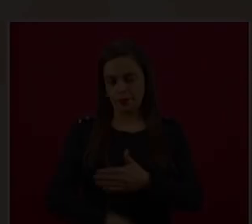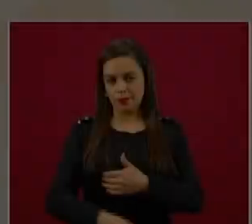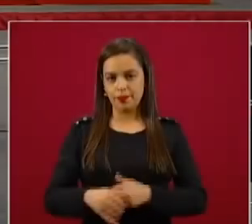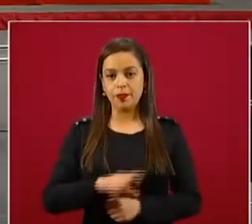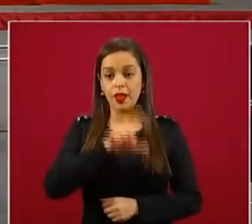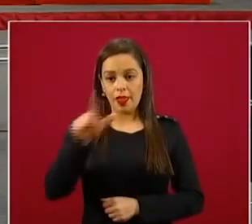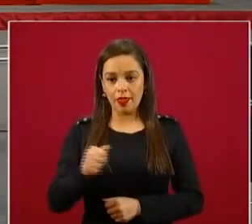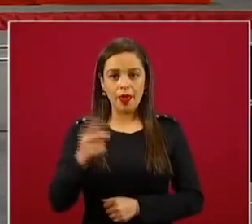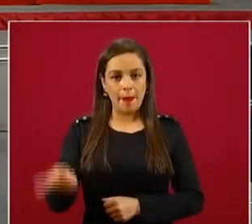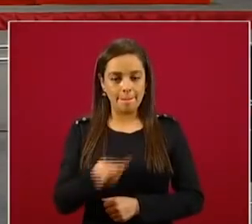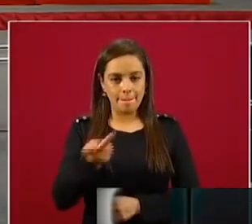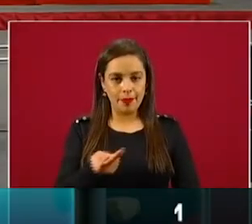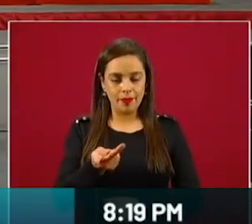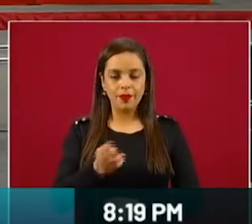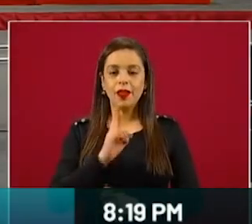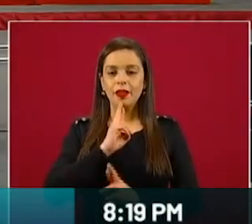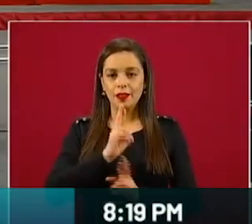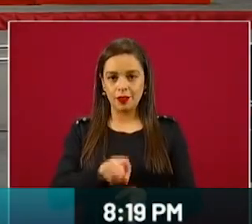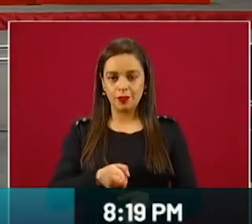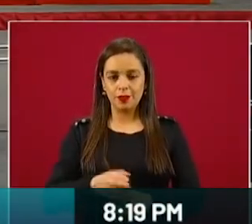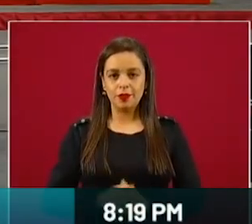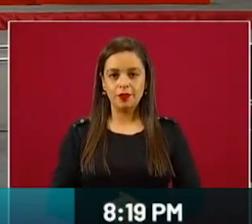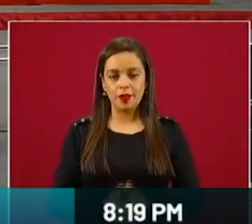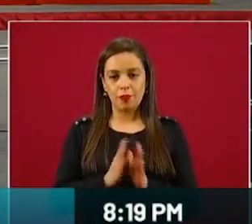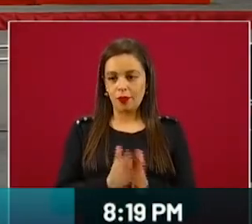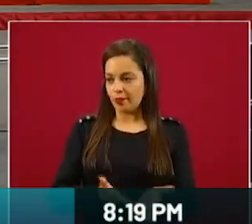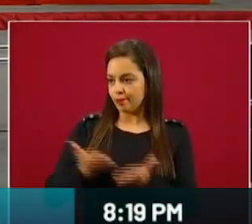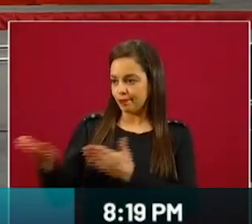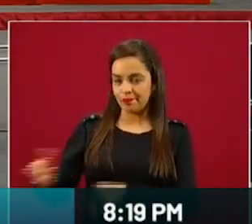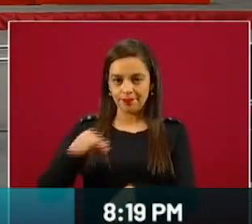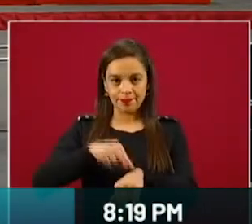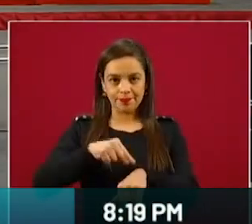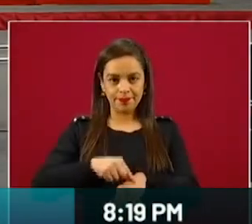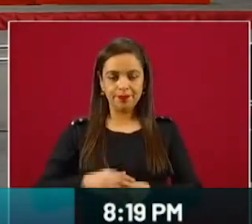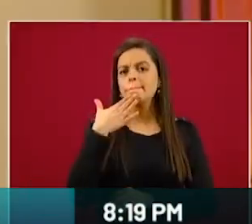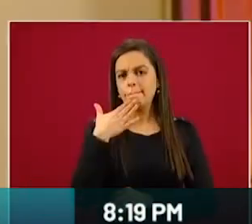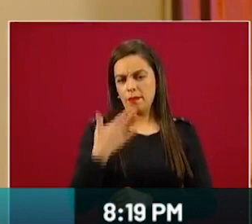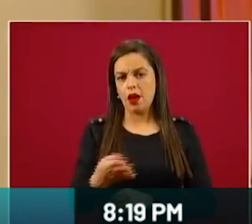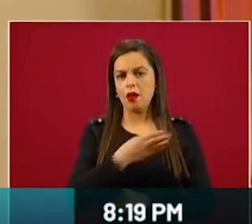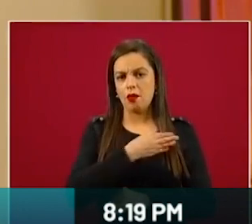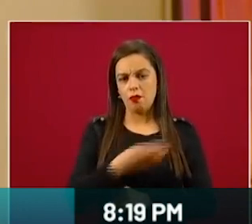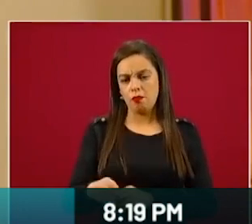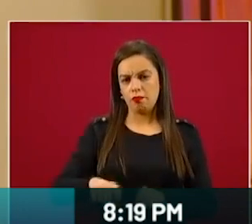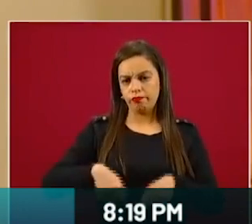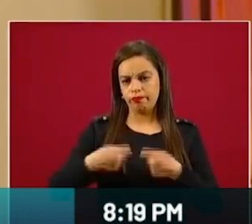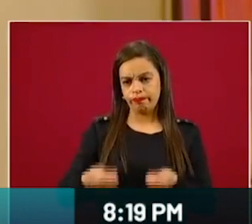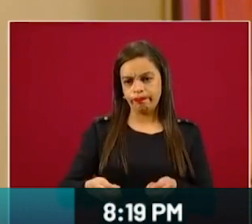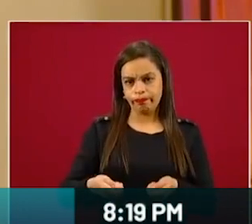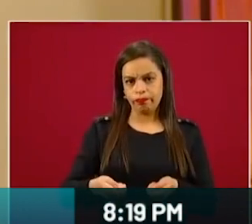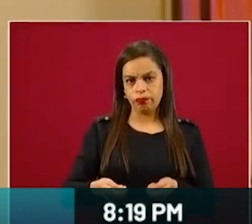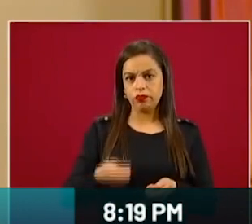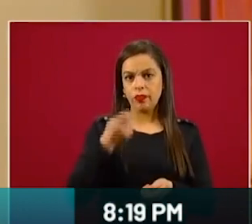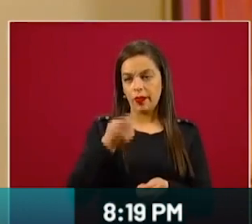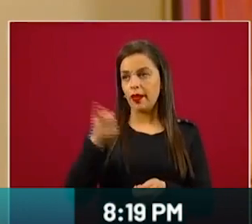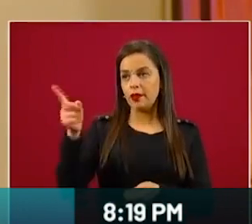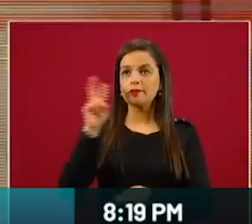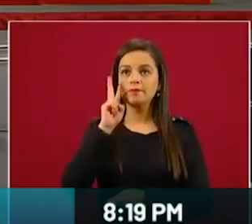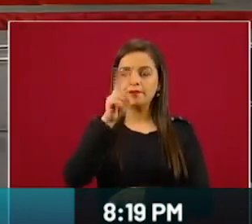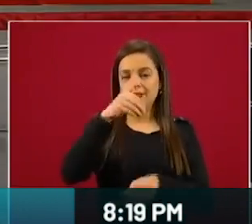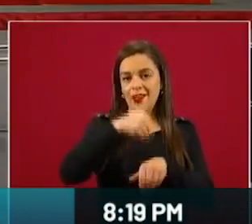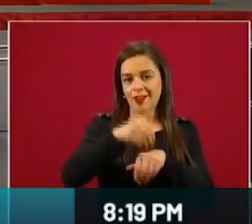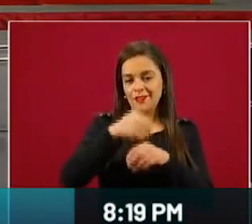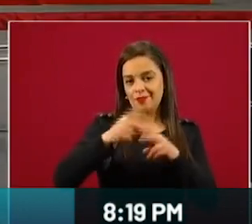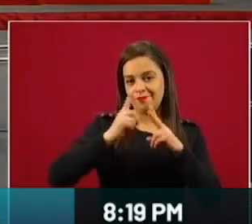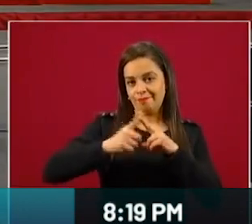La polémica por el subregistro de cifras de contagios por parte del gobierno federal ha iniciado un nuevo capítulo. Esta vez